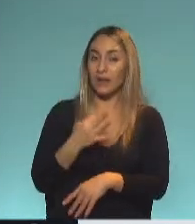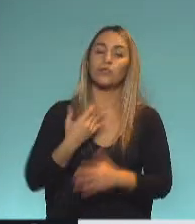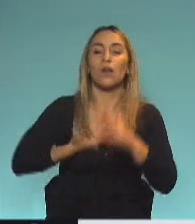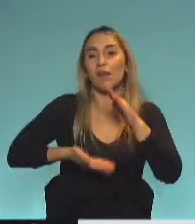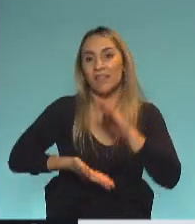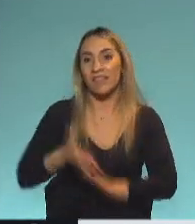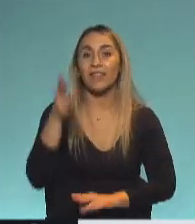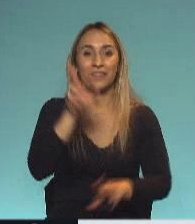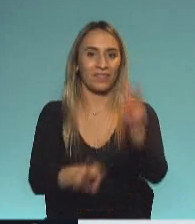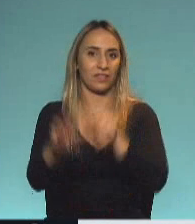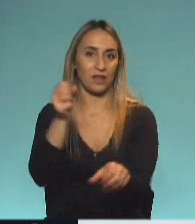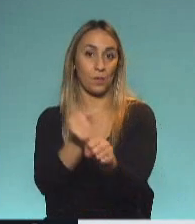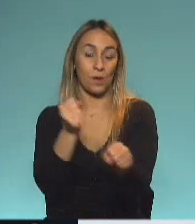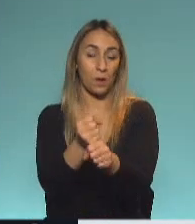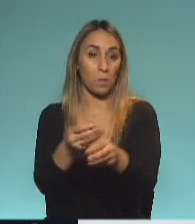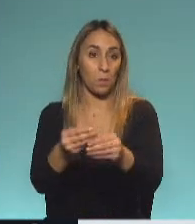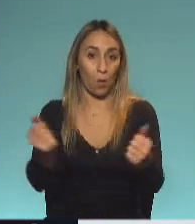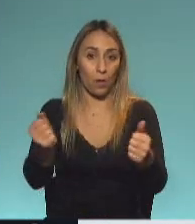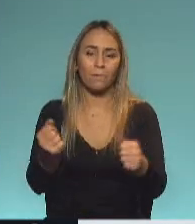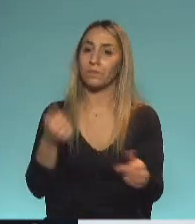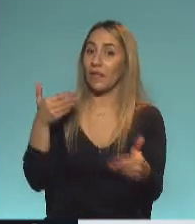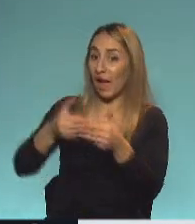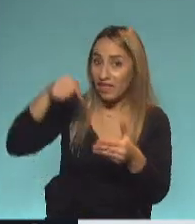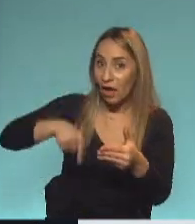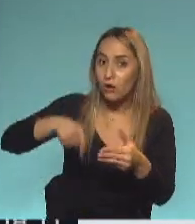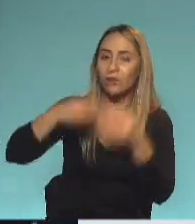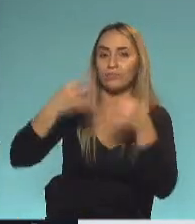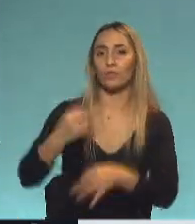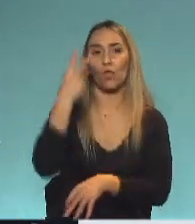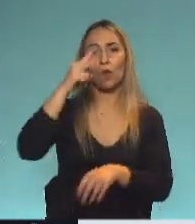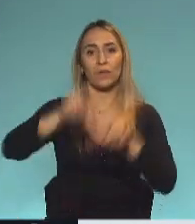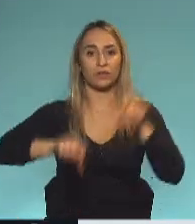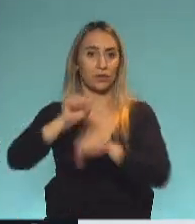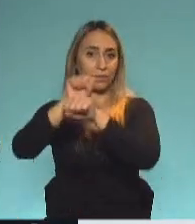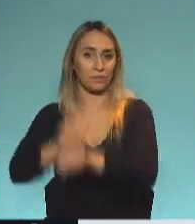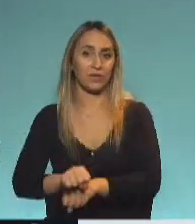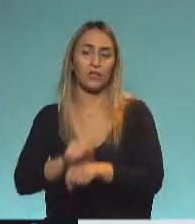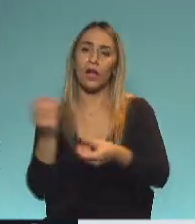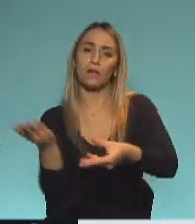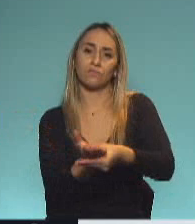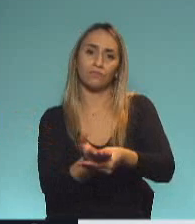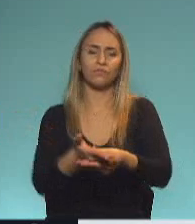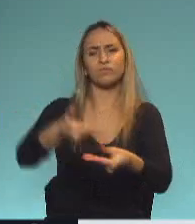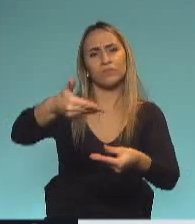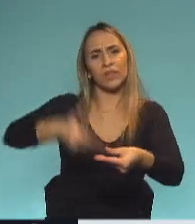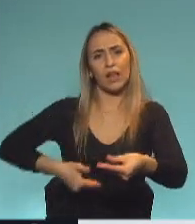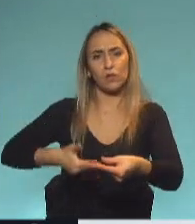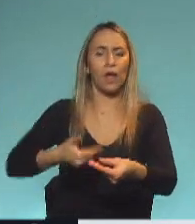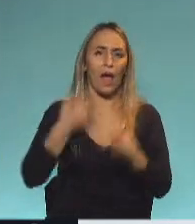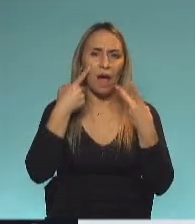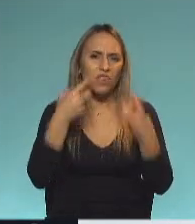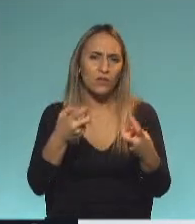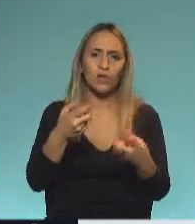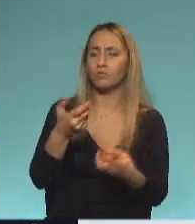buscar trabajo. Hasta el momento hay dos personas detenidas. La causa se investiga bajo la carátula averiguación de paradero.